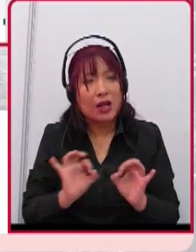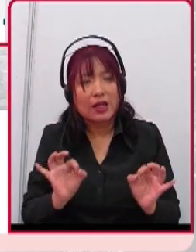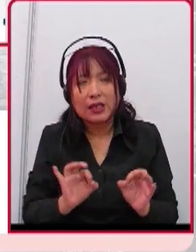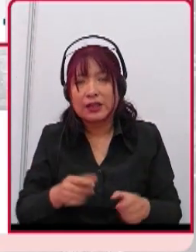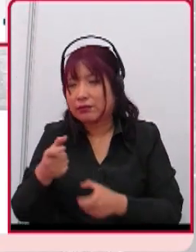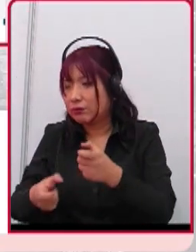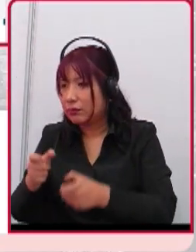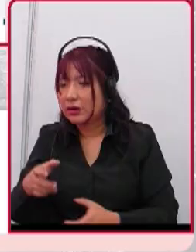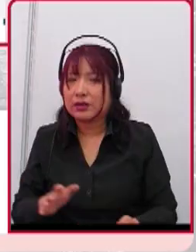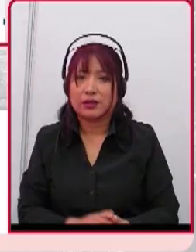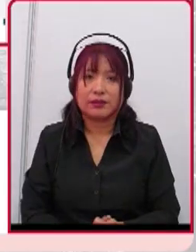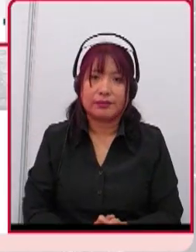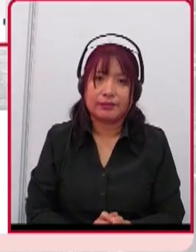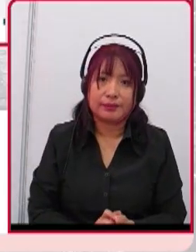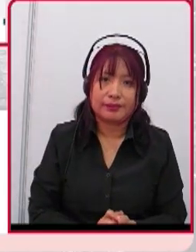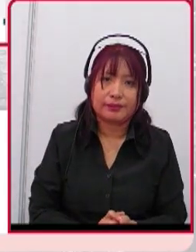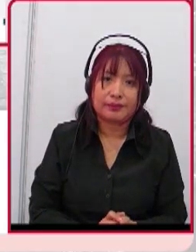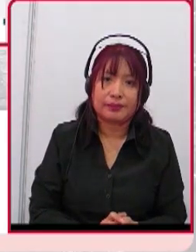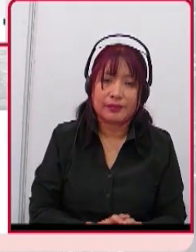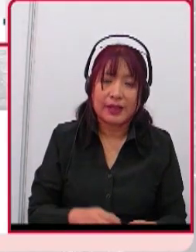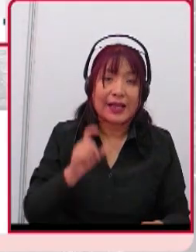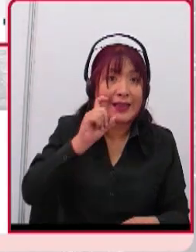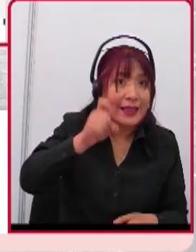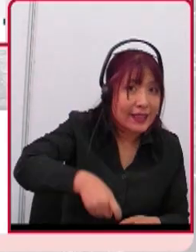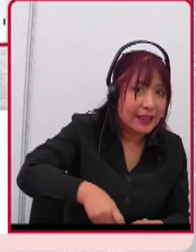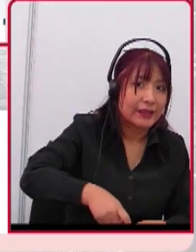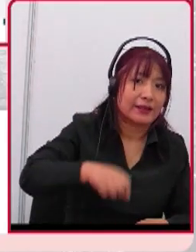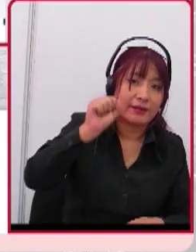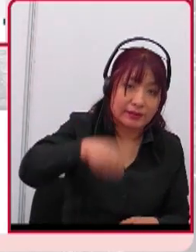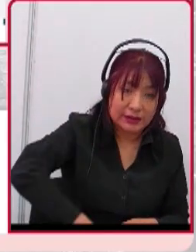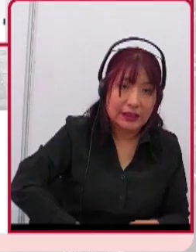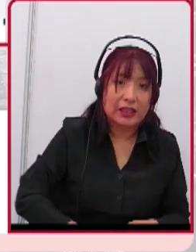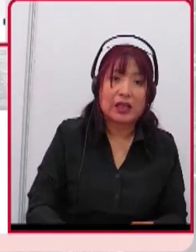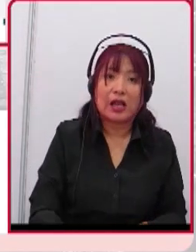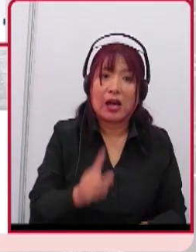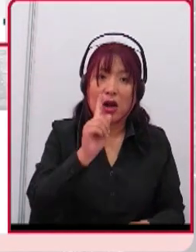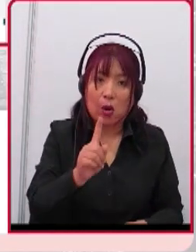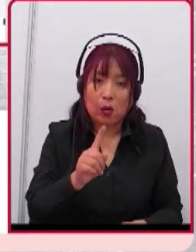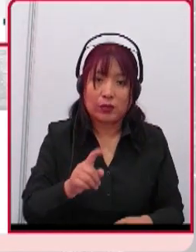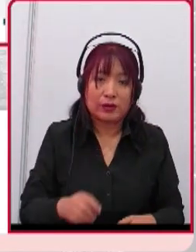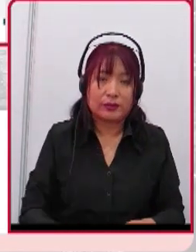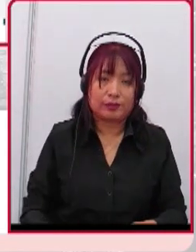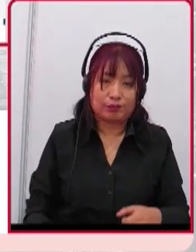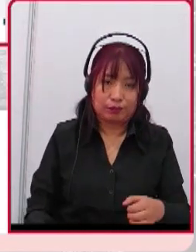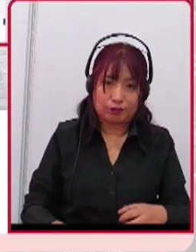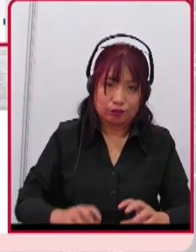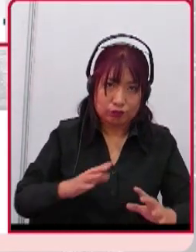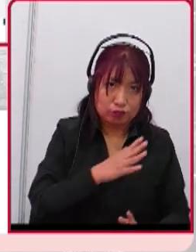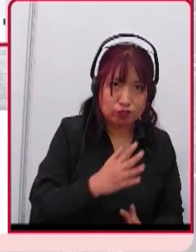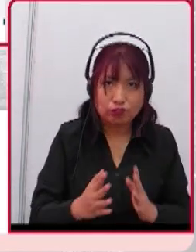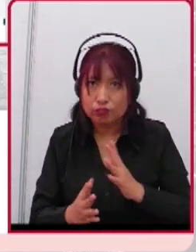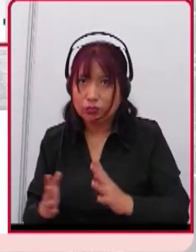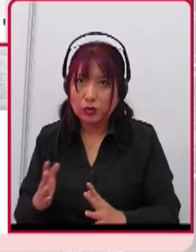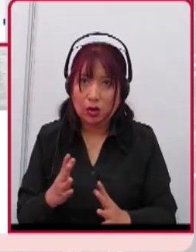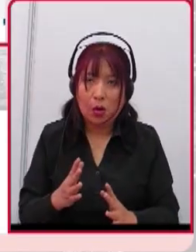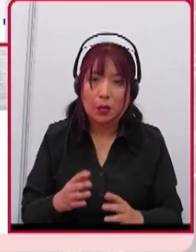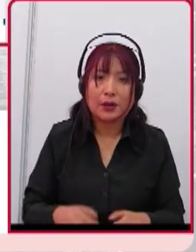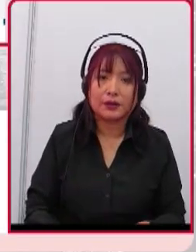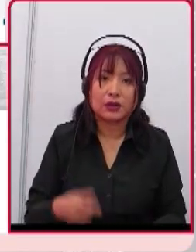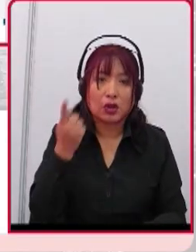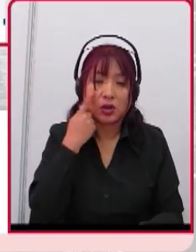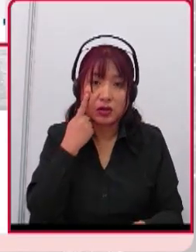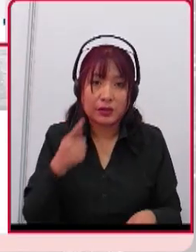presentamos la necesidad de un monitoreo autónomo y preciso. Conocemos la metodología SLAM, y que